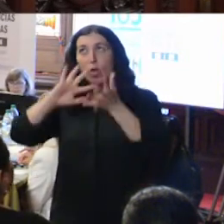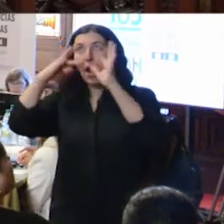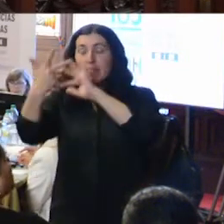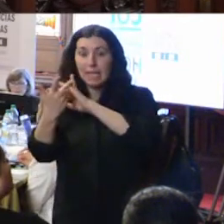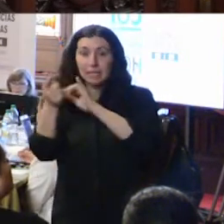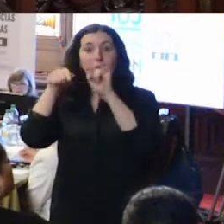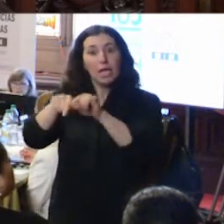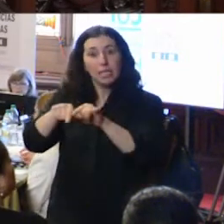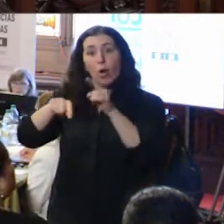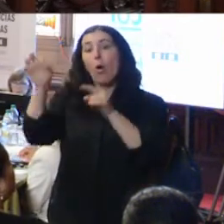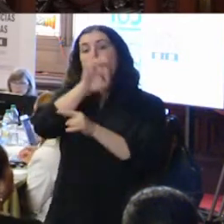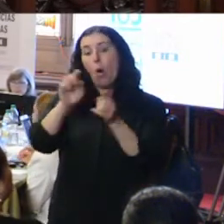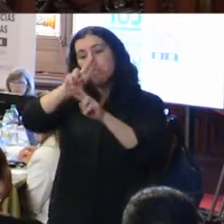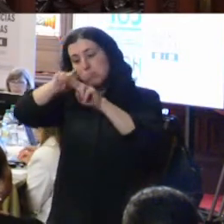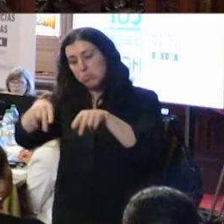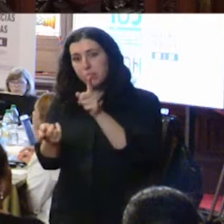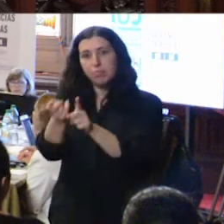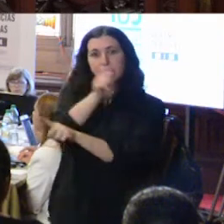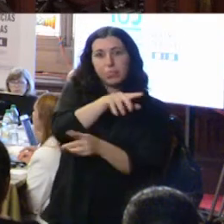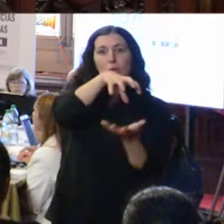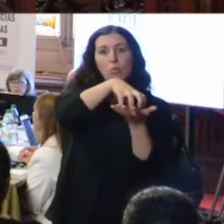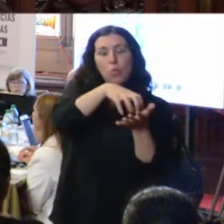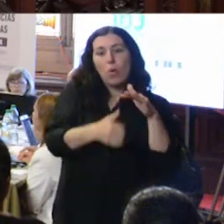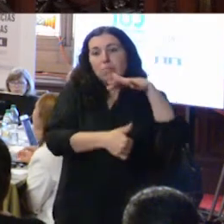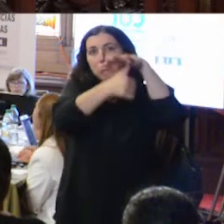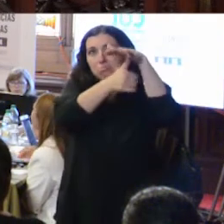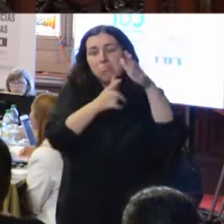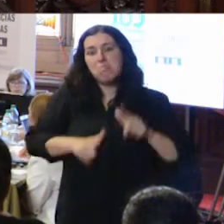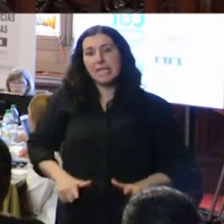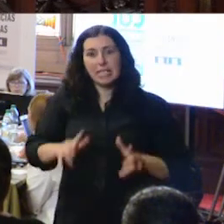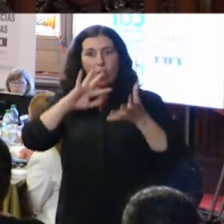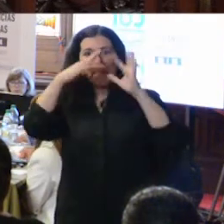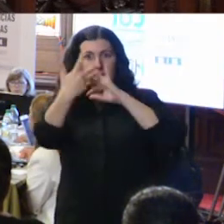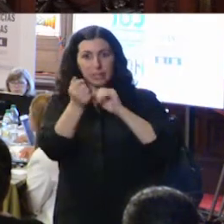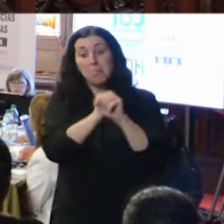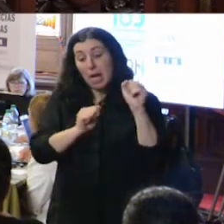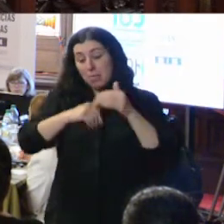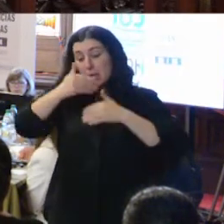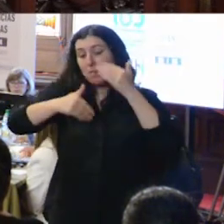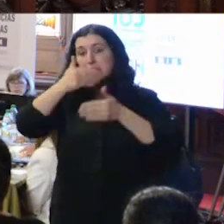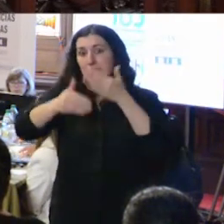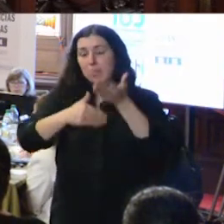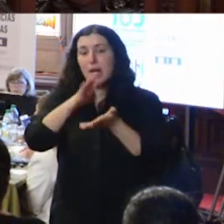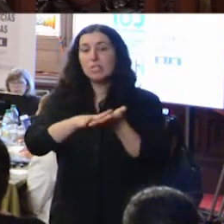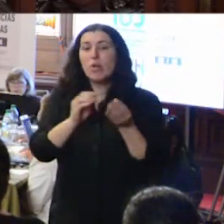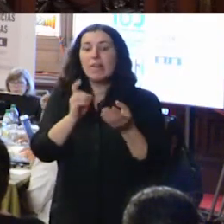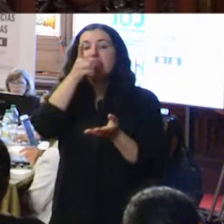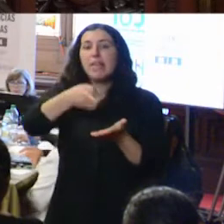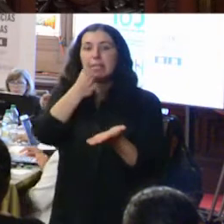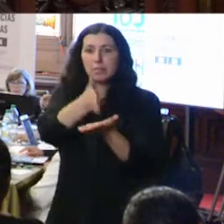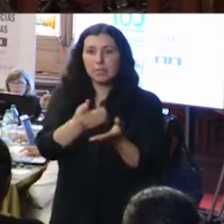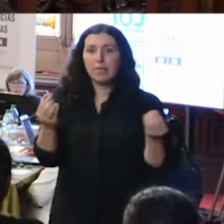y remite la competencia a lo que es el Despacho Superior del Ministerio de Ambiente, para entonces poder pasar a lo que es la decisión final.